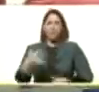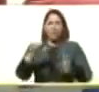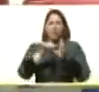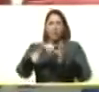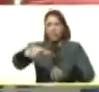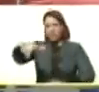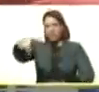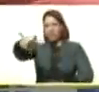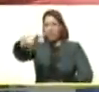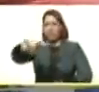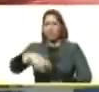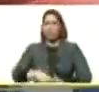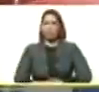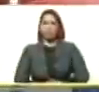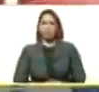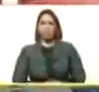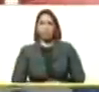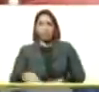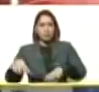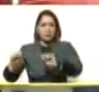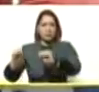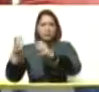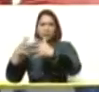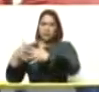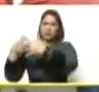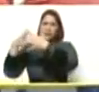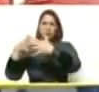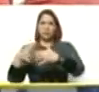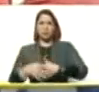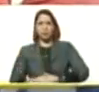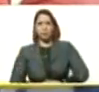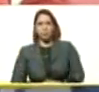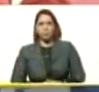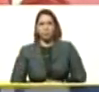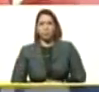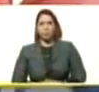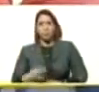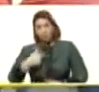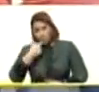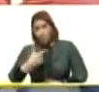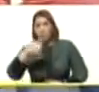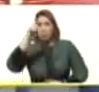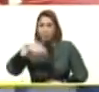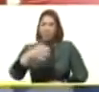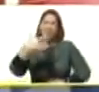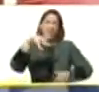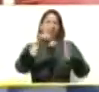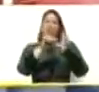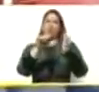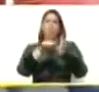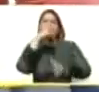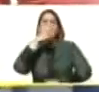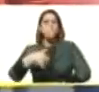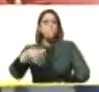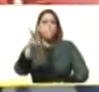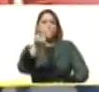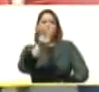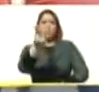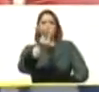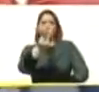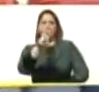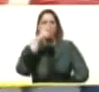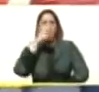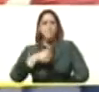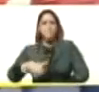títere del imperialismo? Y digo también, ¿dónde está el pueblo de Venezuela? El